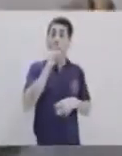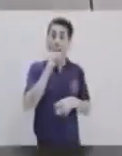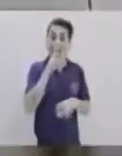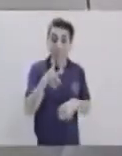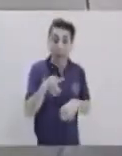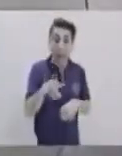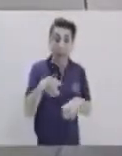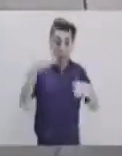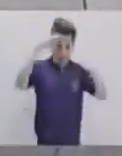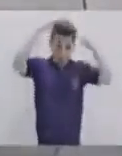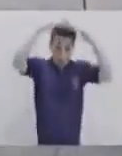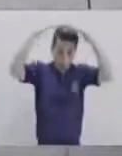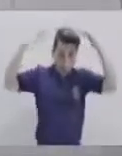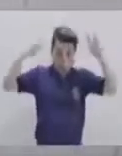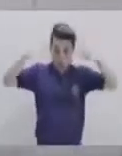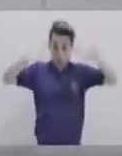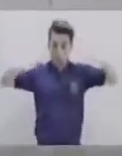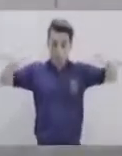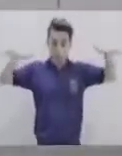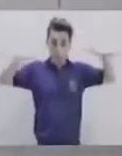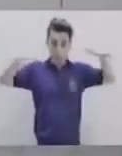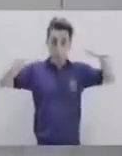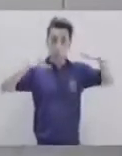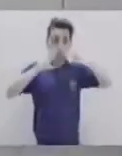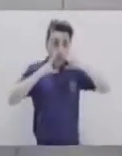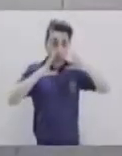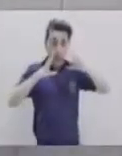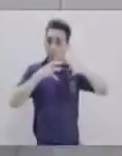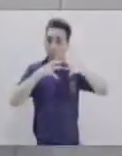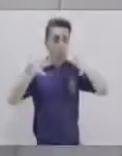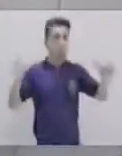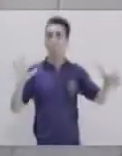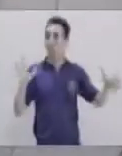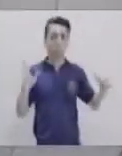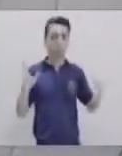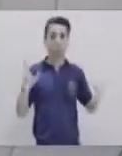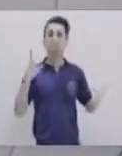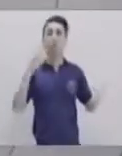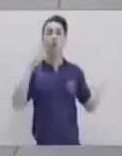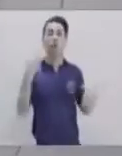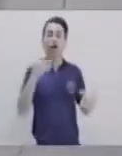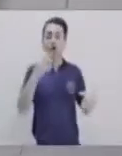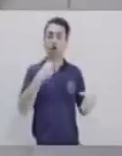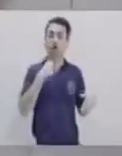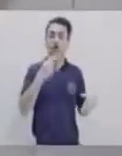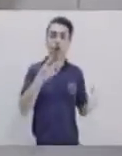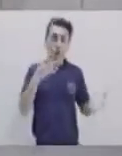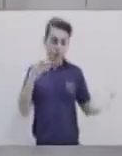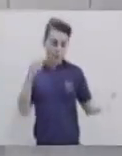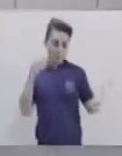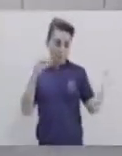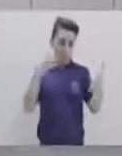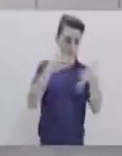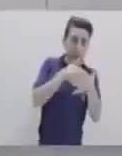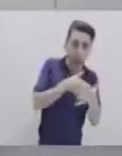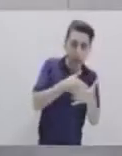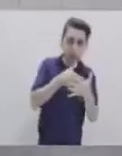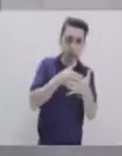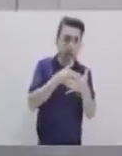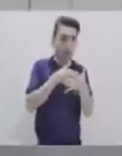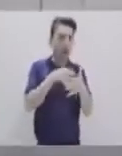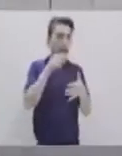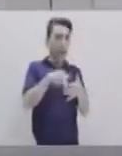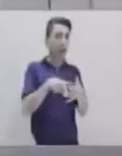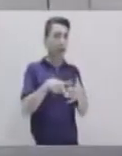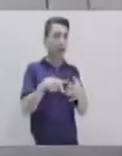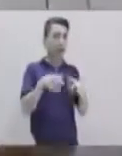difícilmente. Pero si tú estás debajo del agua, ese sonido se topa con algo que es mucho más duro, y la palabra